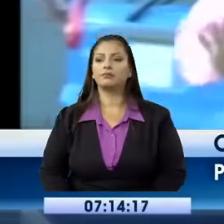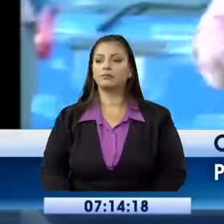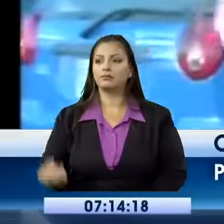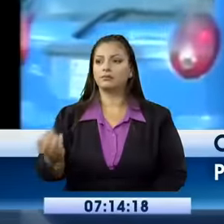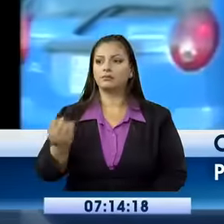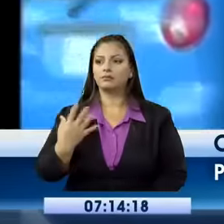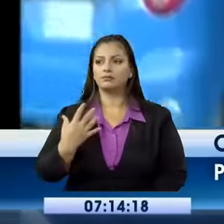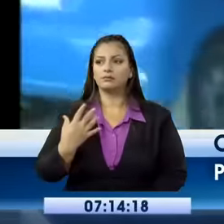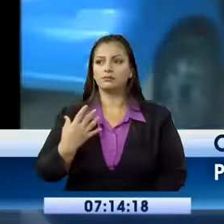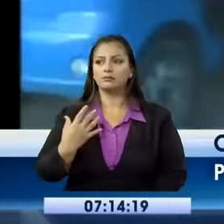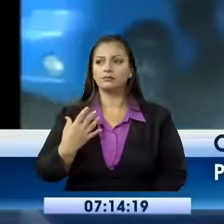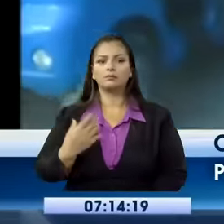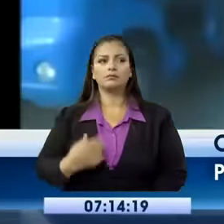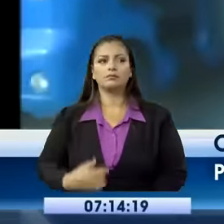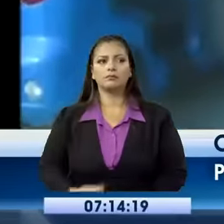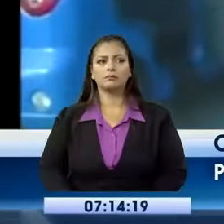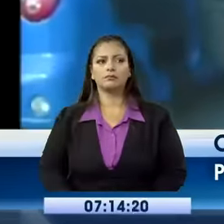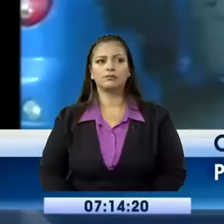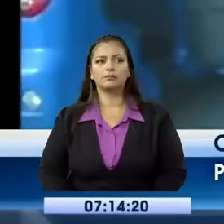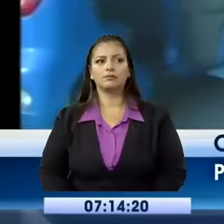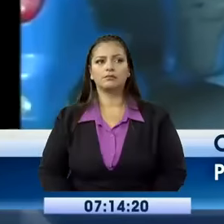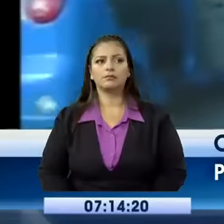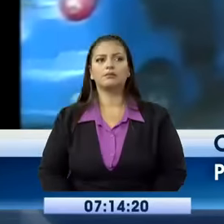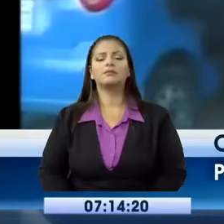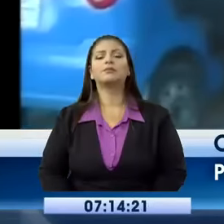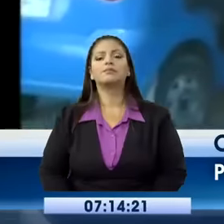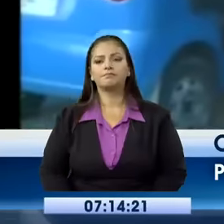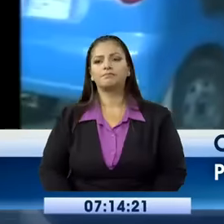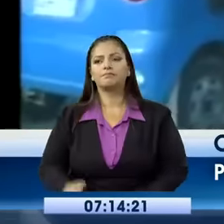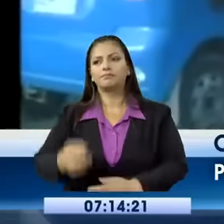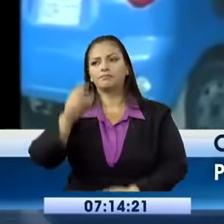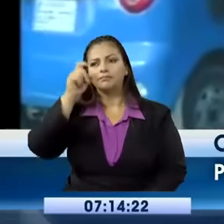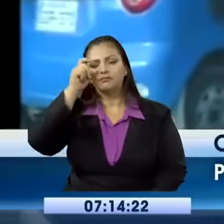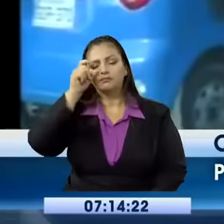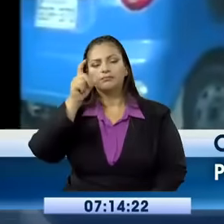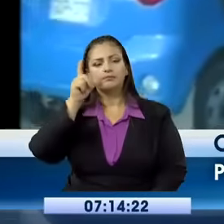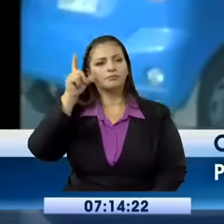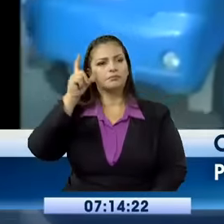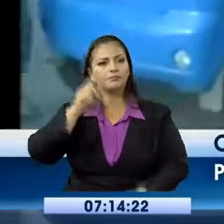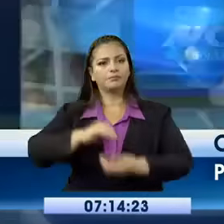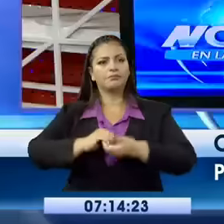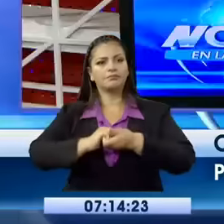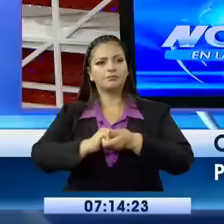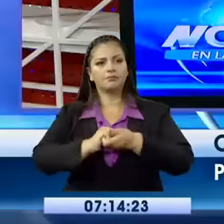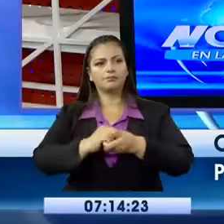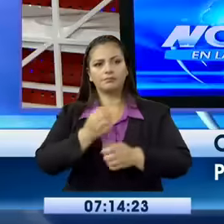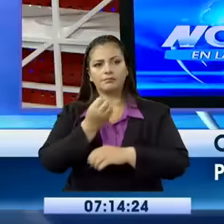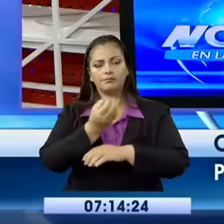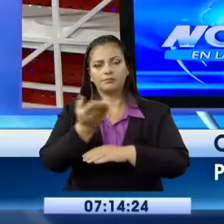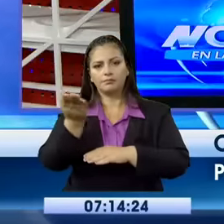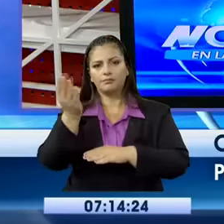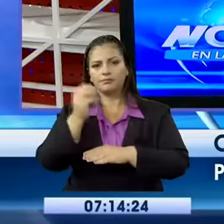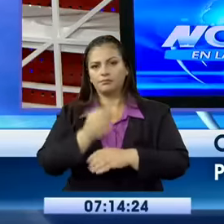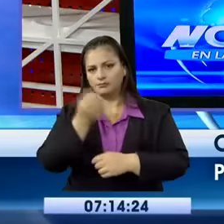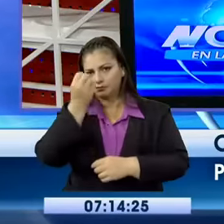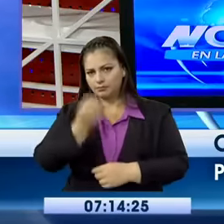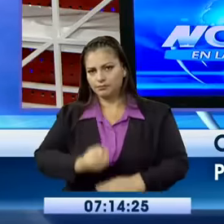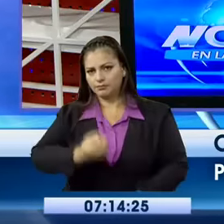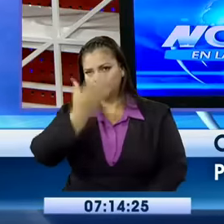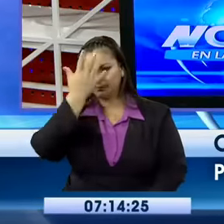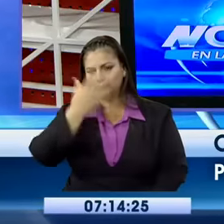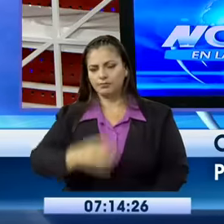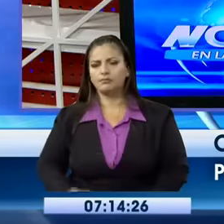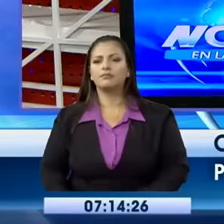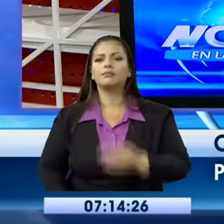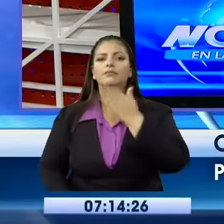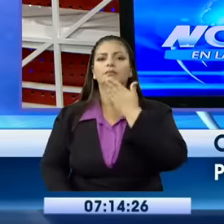momento tranquilo amigos televidentes es la información esta mañana muy buenos días Buenos días